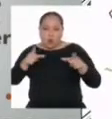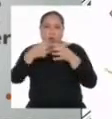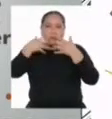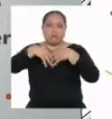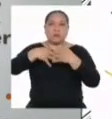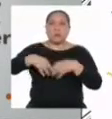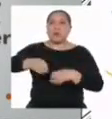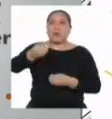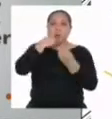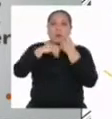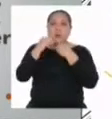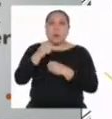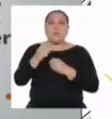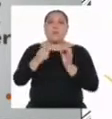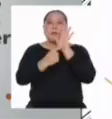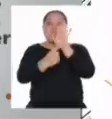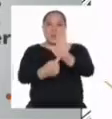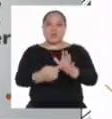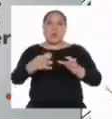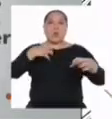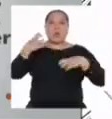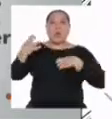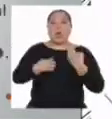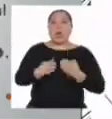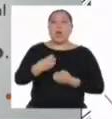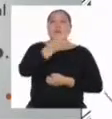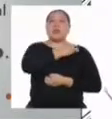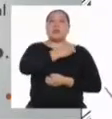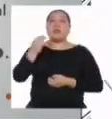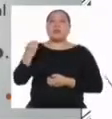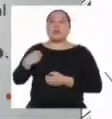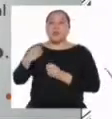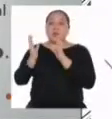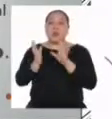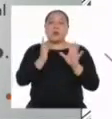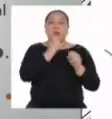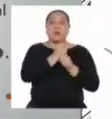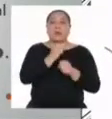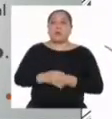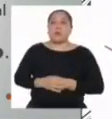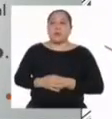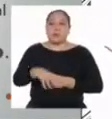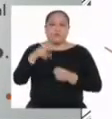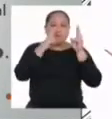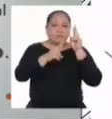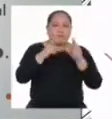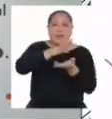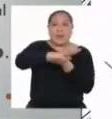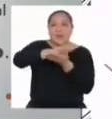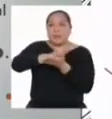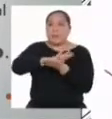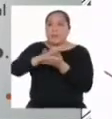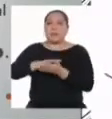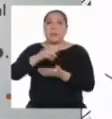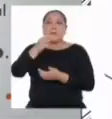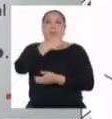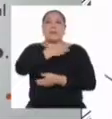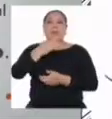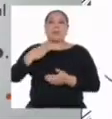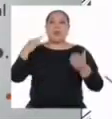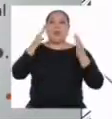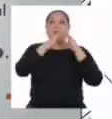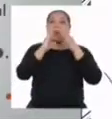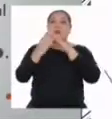procesadora de alimentos, presenta tu queja ante el Ministerio de la Producción. Y si se trata de actividades de edificación o saneamiento, al Ministerio de